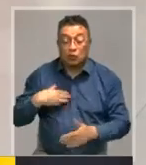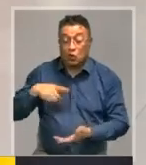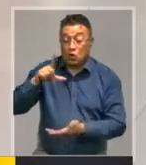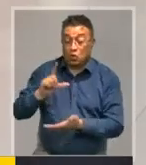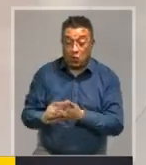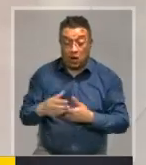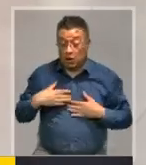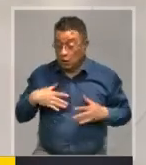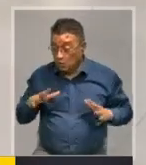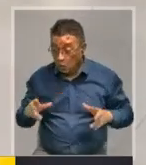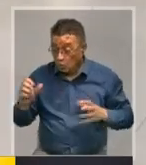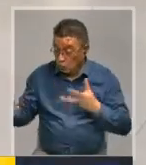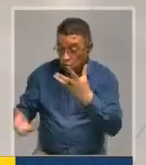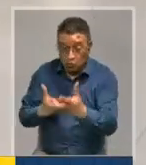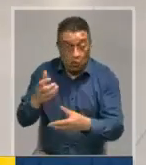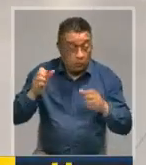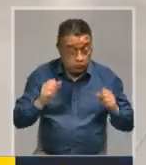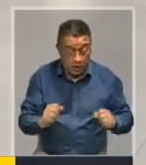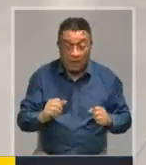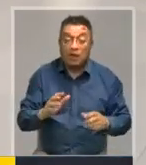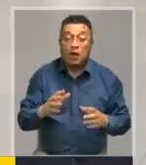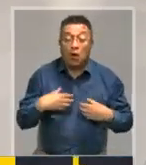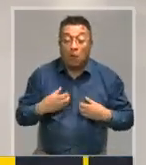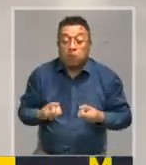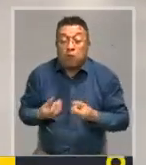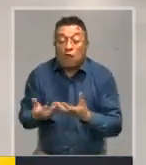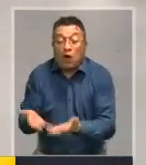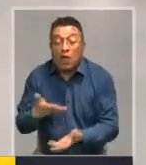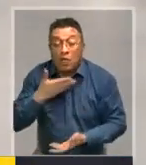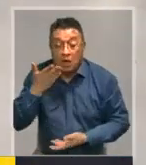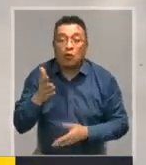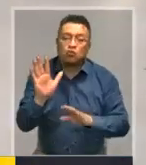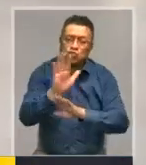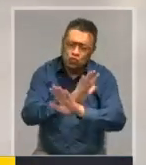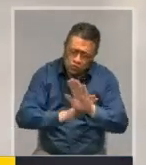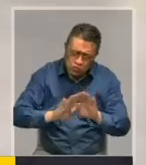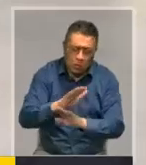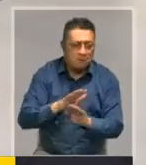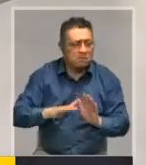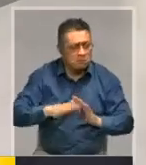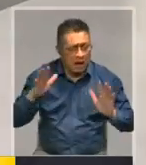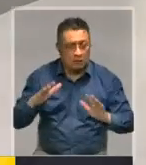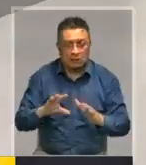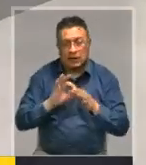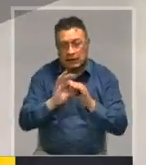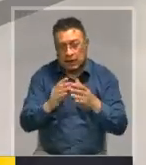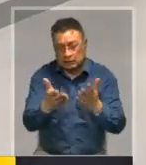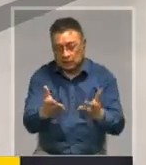eventualmente puede producirse o podemos provocar un incendio. Muchas gracias, Felipe, quedamos atentos.